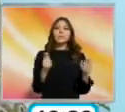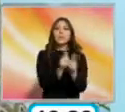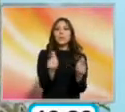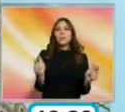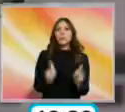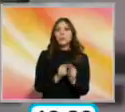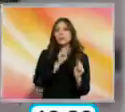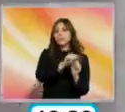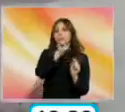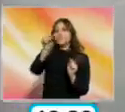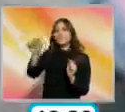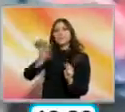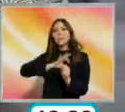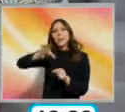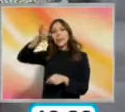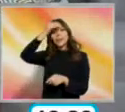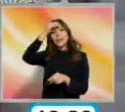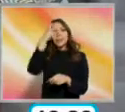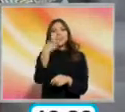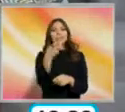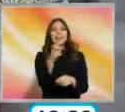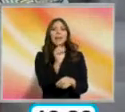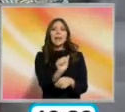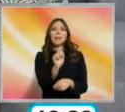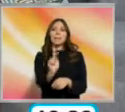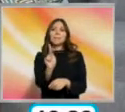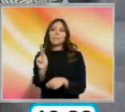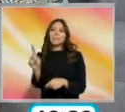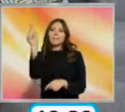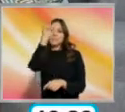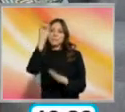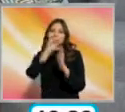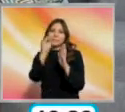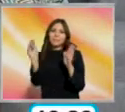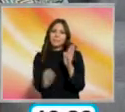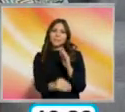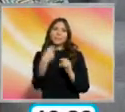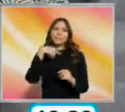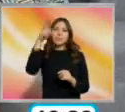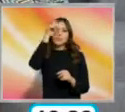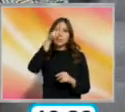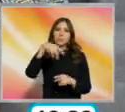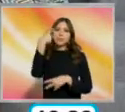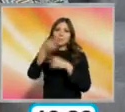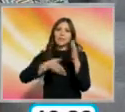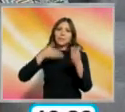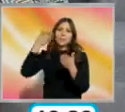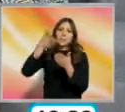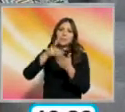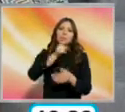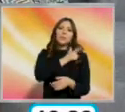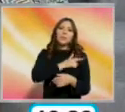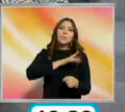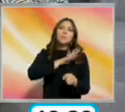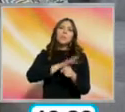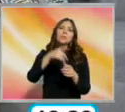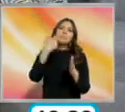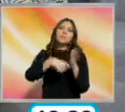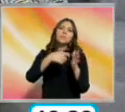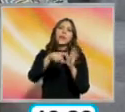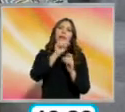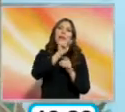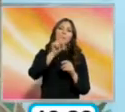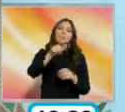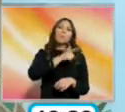pueden aprender a tocar instrumentos con este tipo de aplicaciones. Les recomiendo que se den una vuelta por la tienda de aplicaciones de su preferencia y busquen